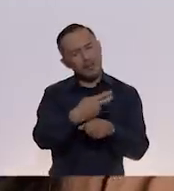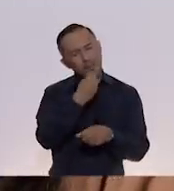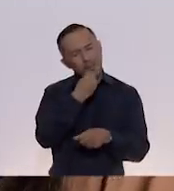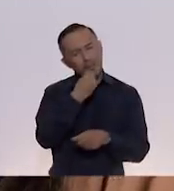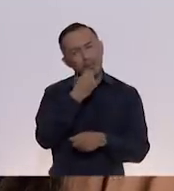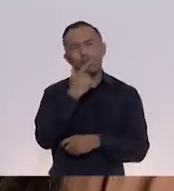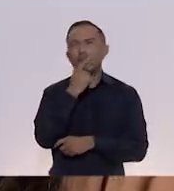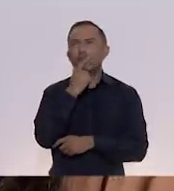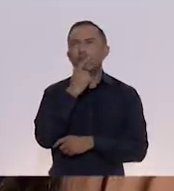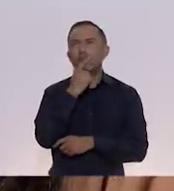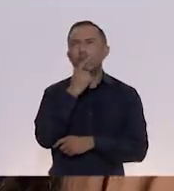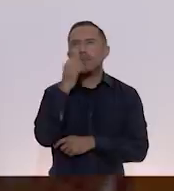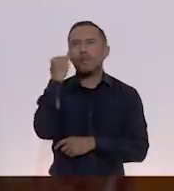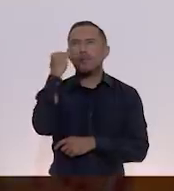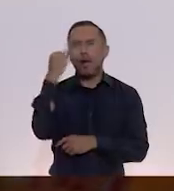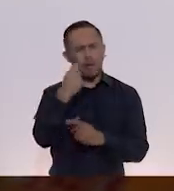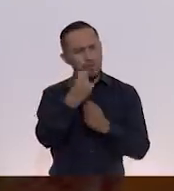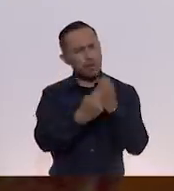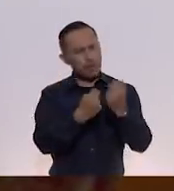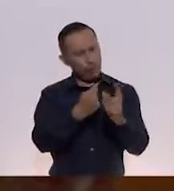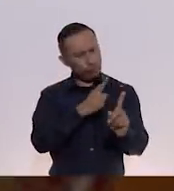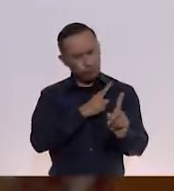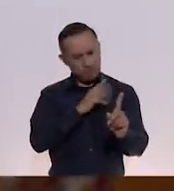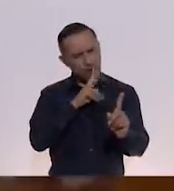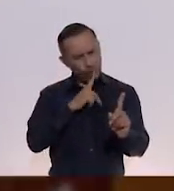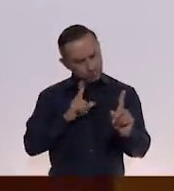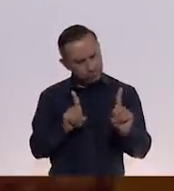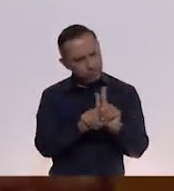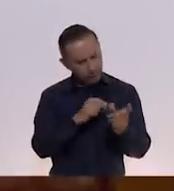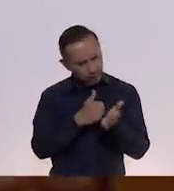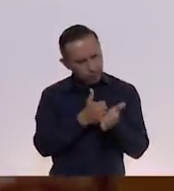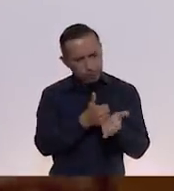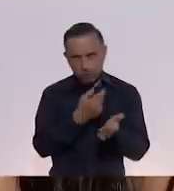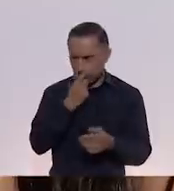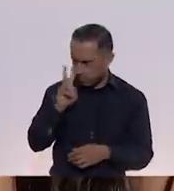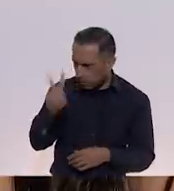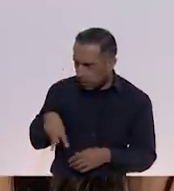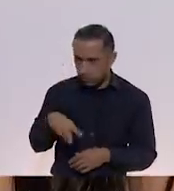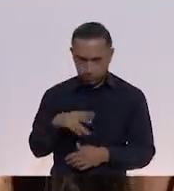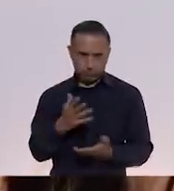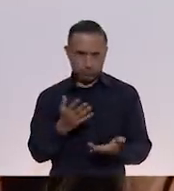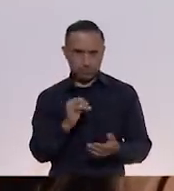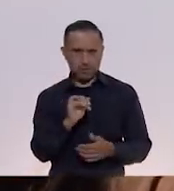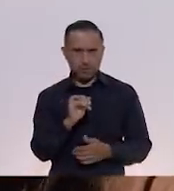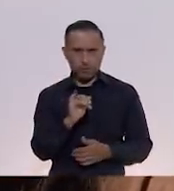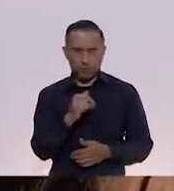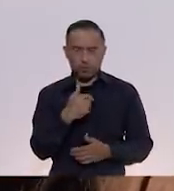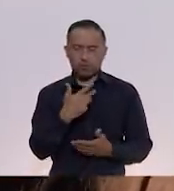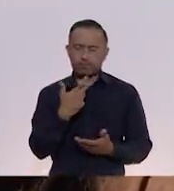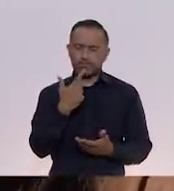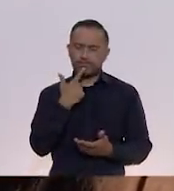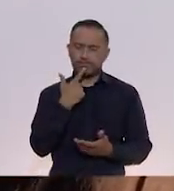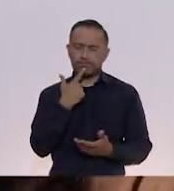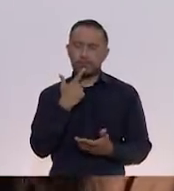te puedo ayudar en la tienda. ¿Ayudar? Sí, nunca te lo he dicho, pero siempre he querido